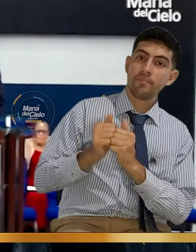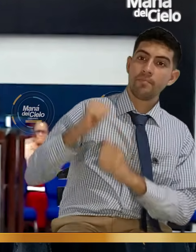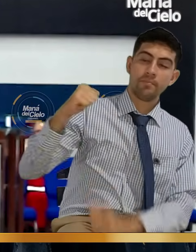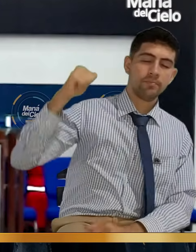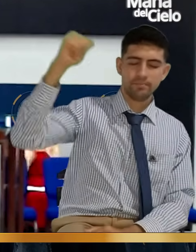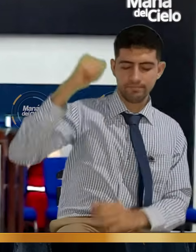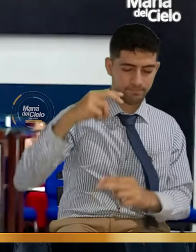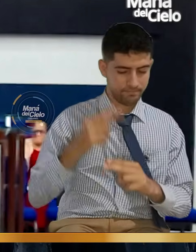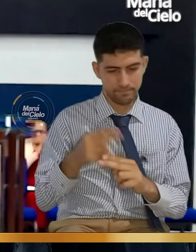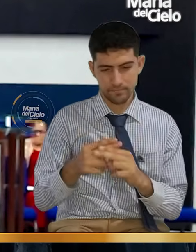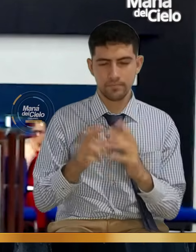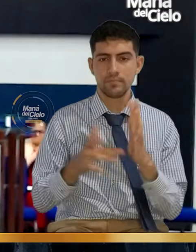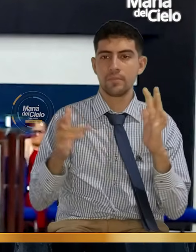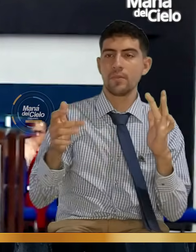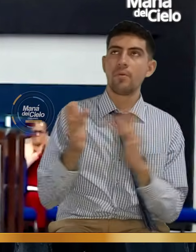¡Aleluya!